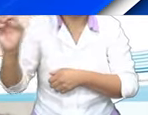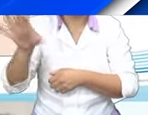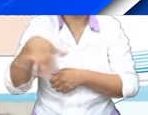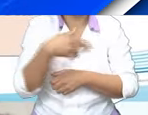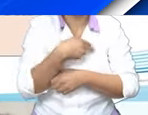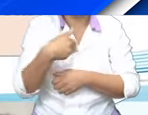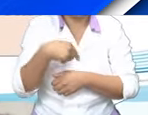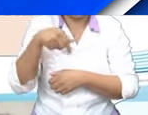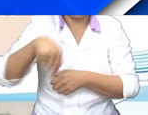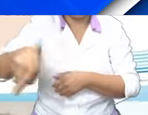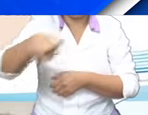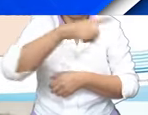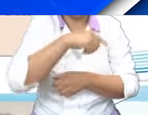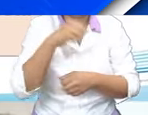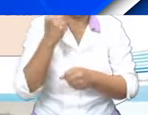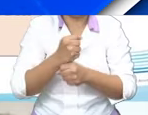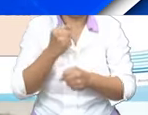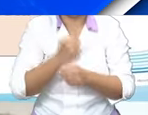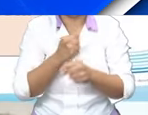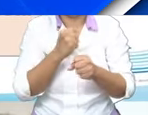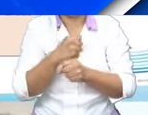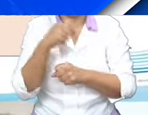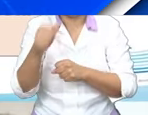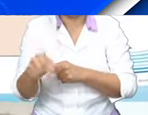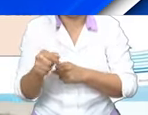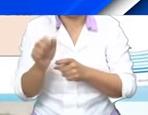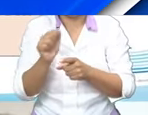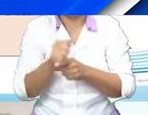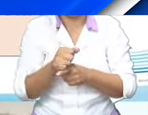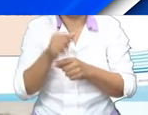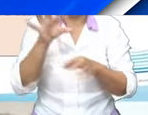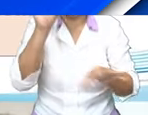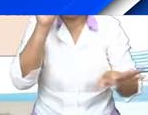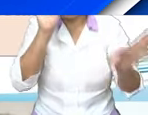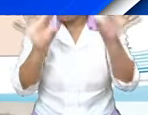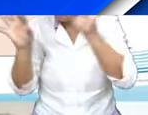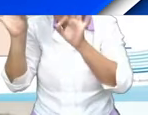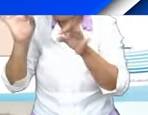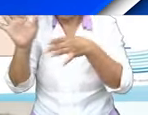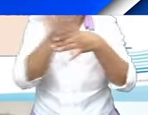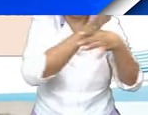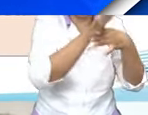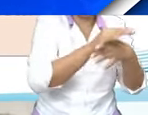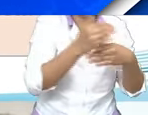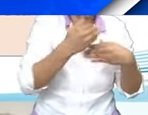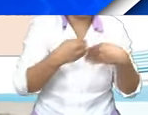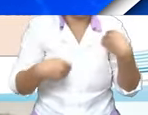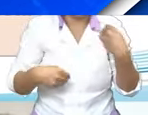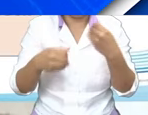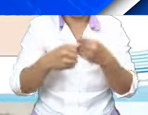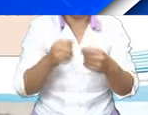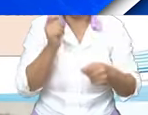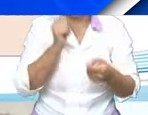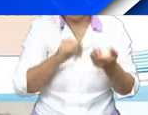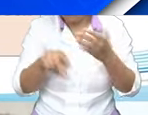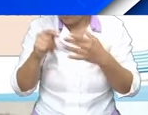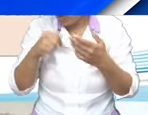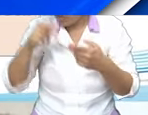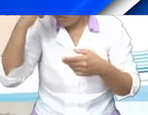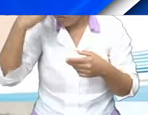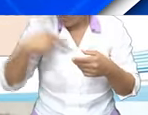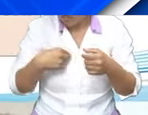servidora y servidores públicos clasificado en directivos ejecutivos